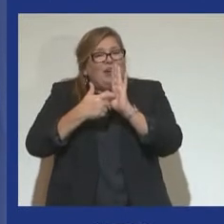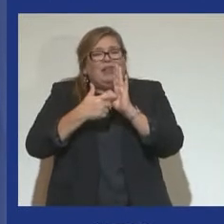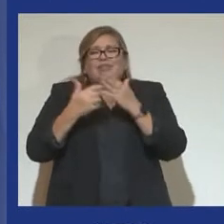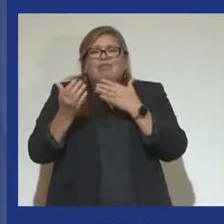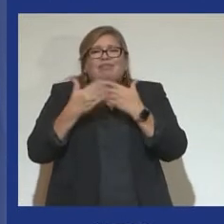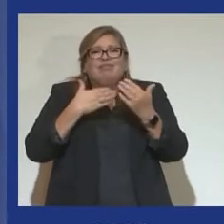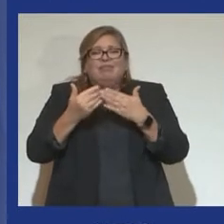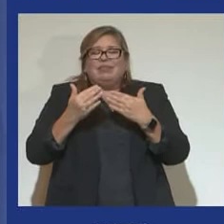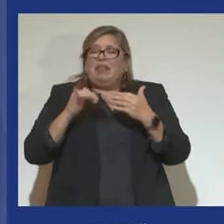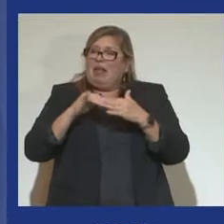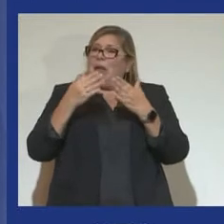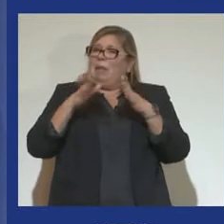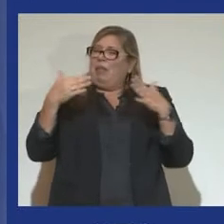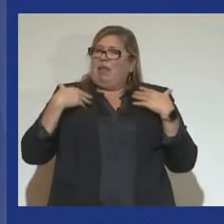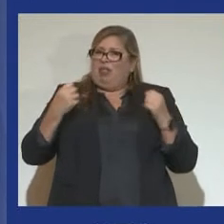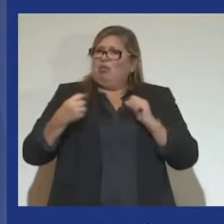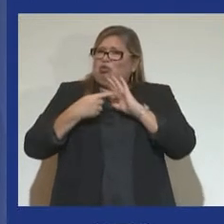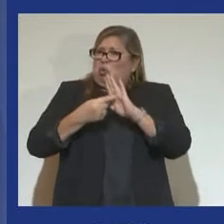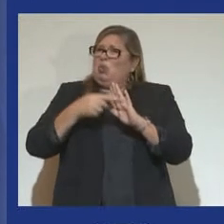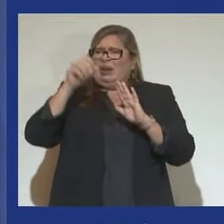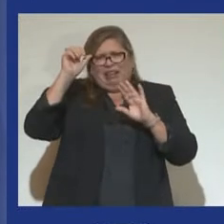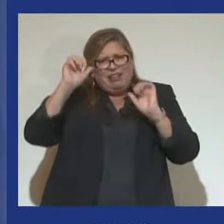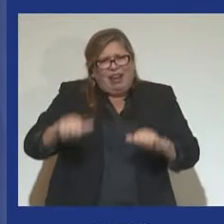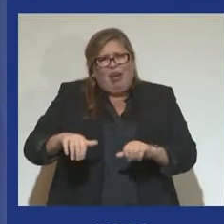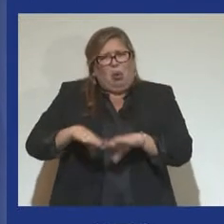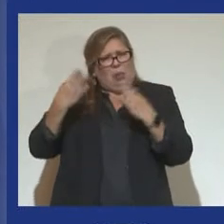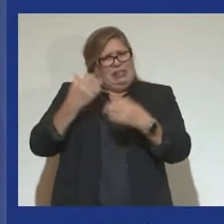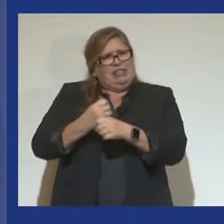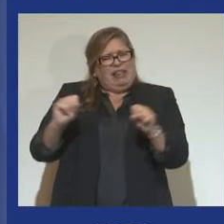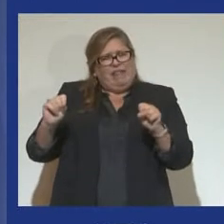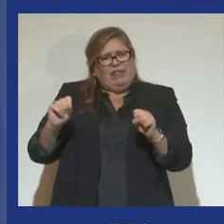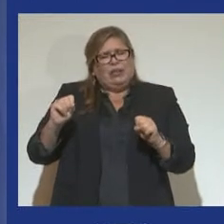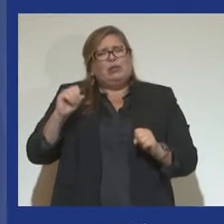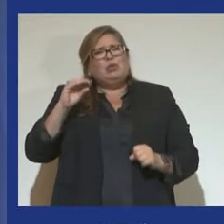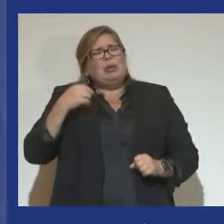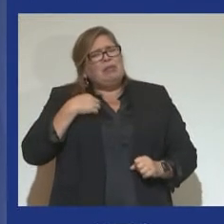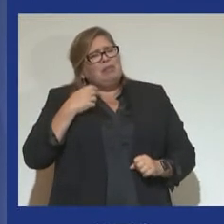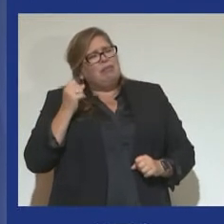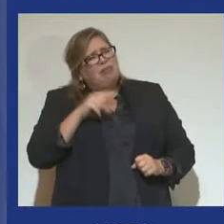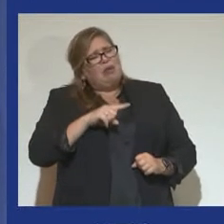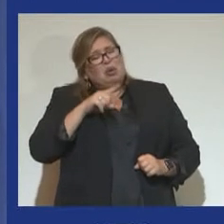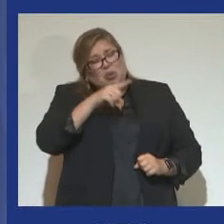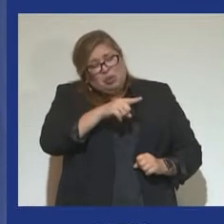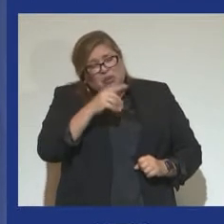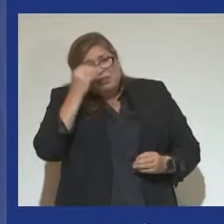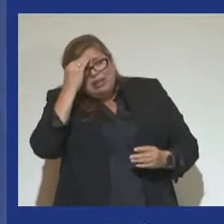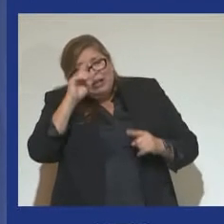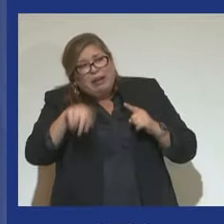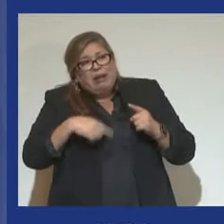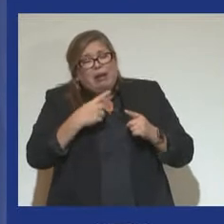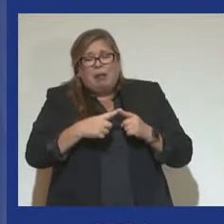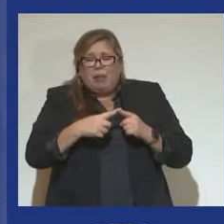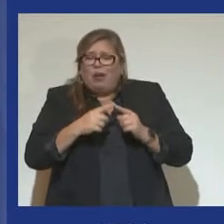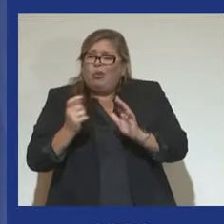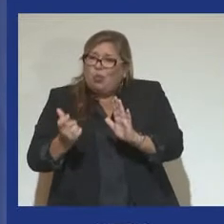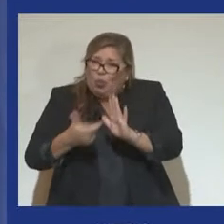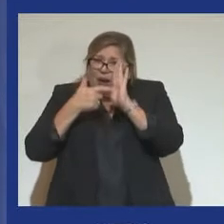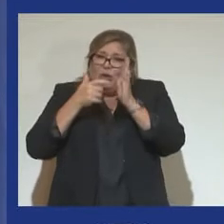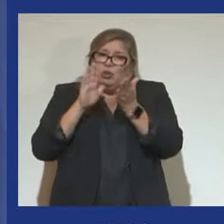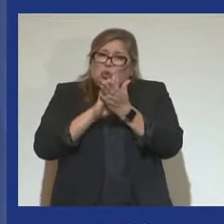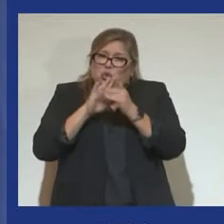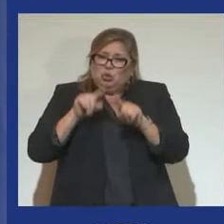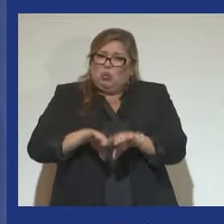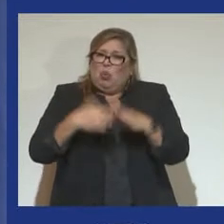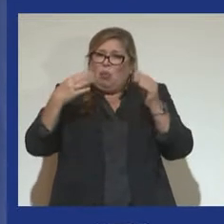cuando las circunstancias de salubridad pública indican que puede ser peligroso entonces me pregunto si está abierto usted a un plan que requiera